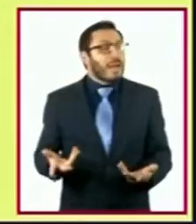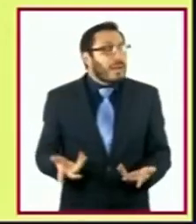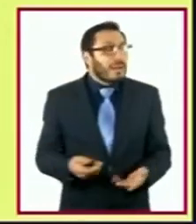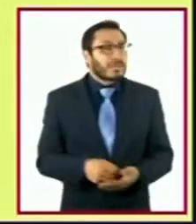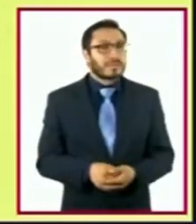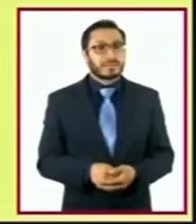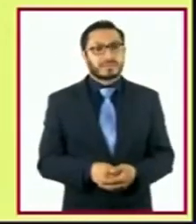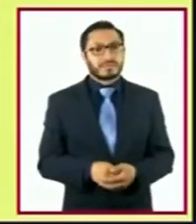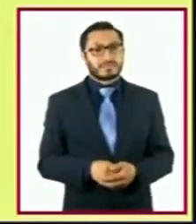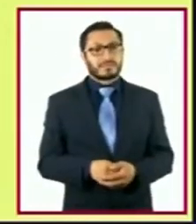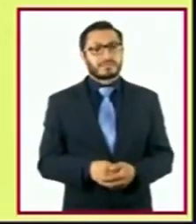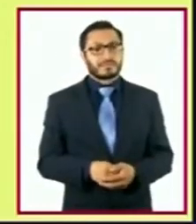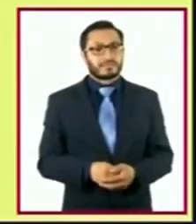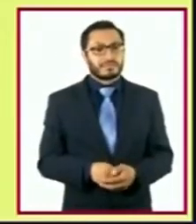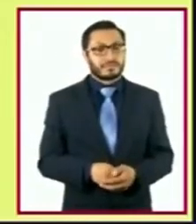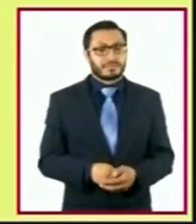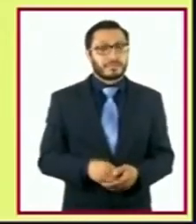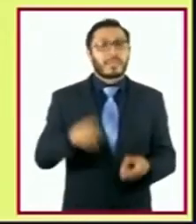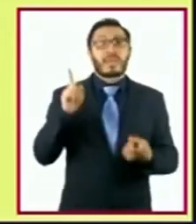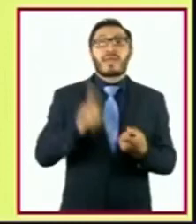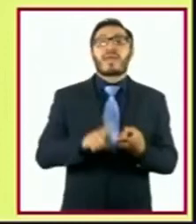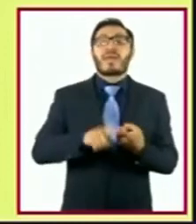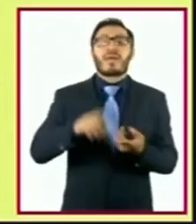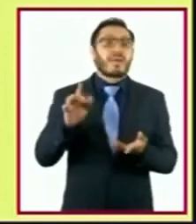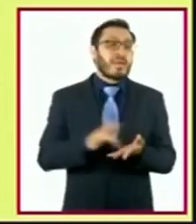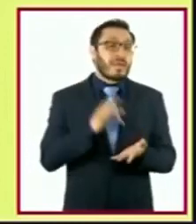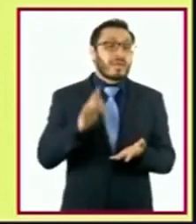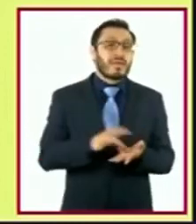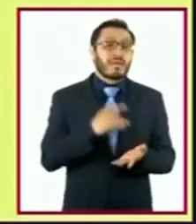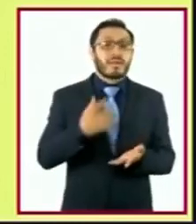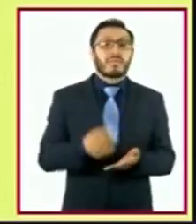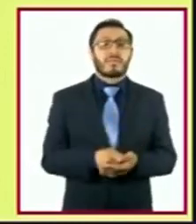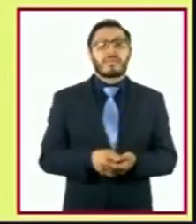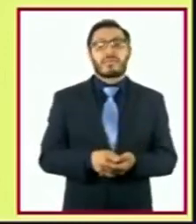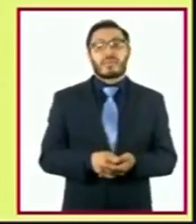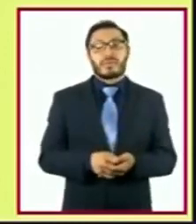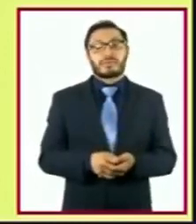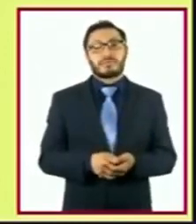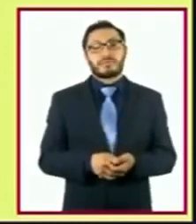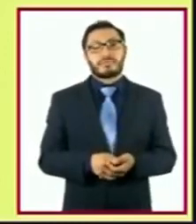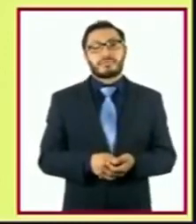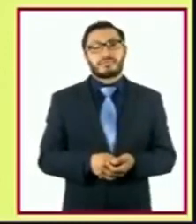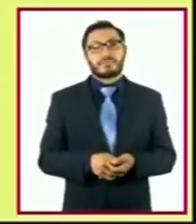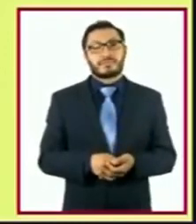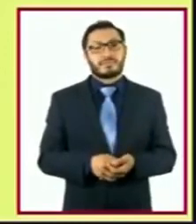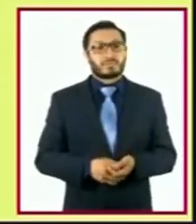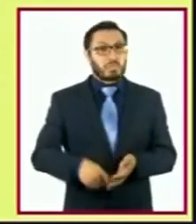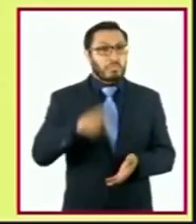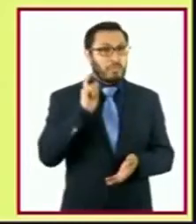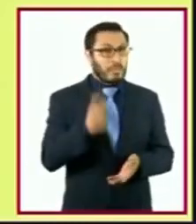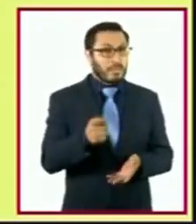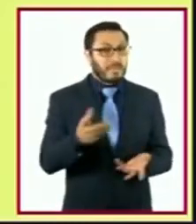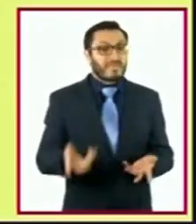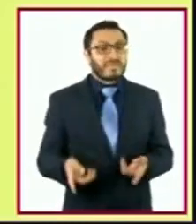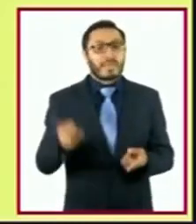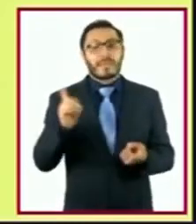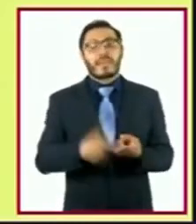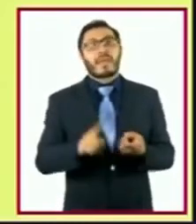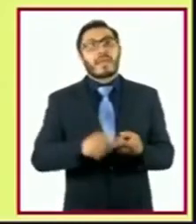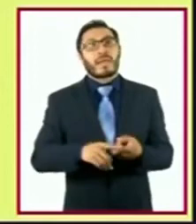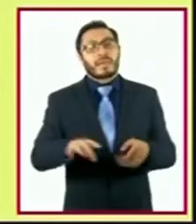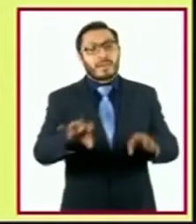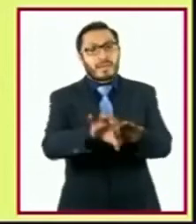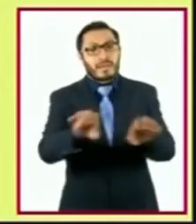mí? ¿Con quién cuento? ¿Quién me apoya? Es decir, ¿quién es mi